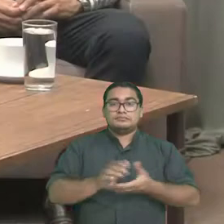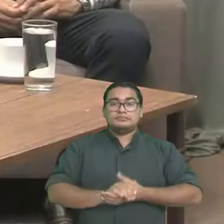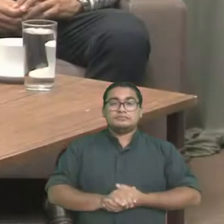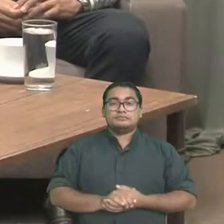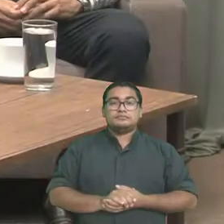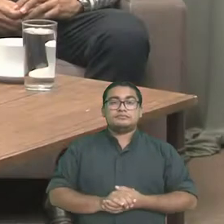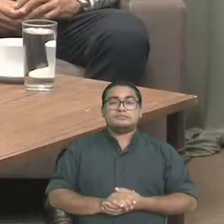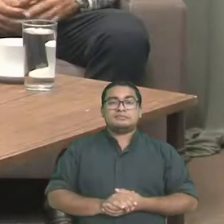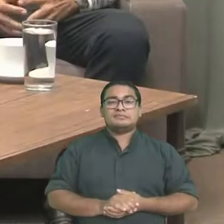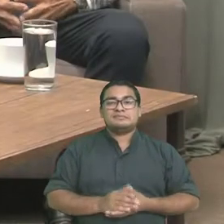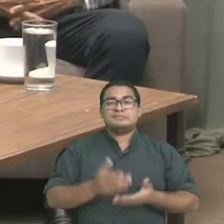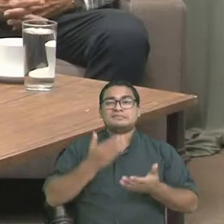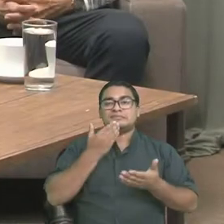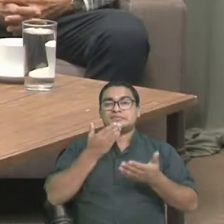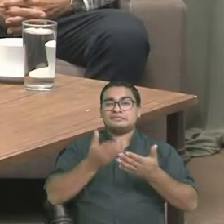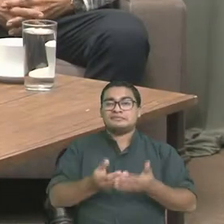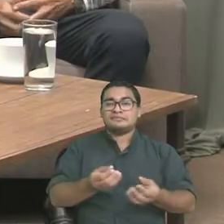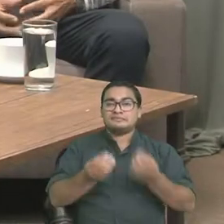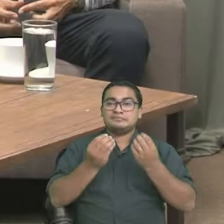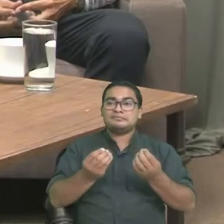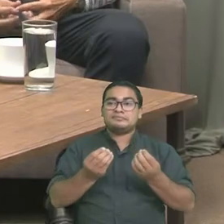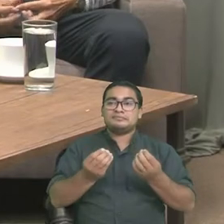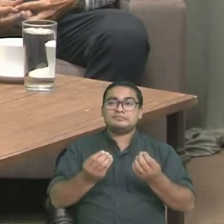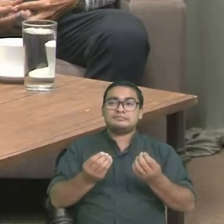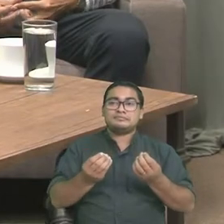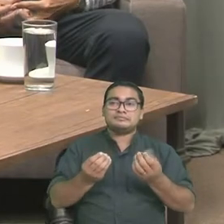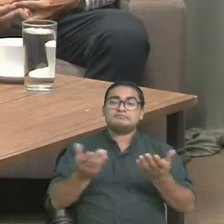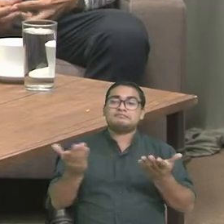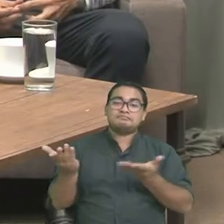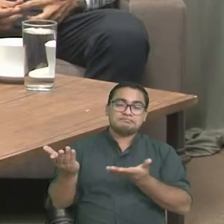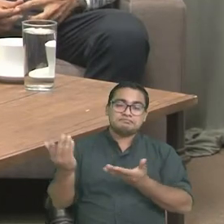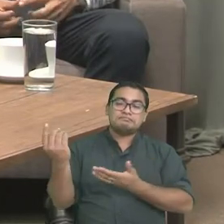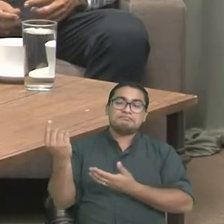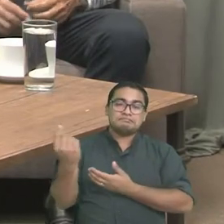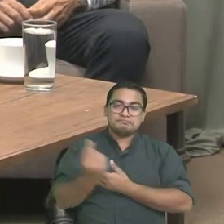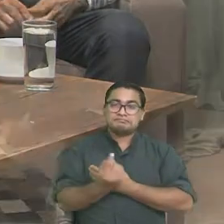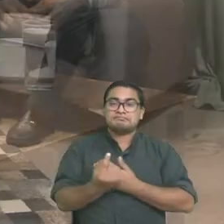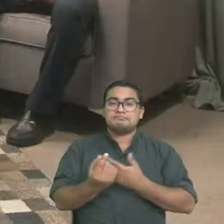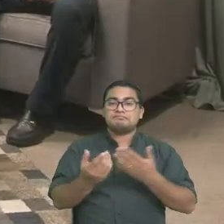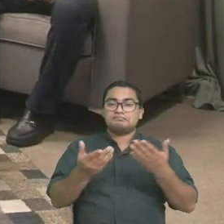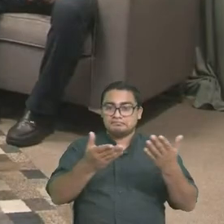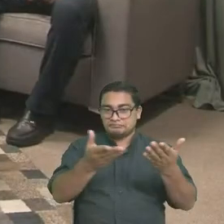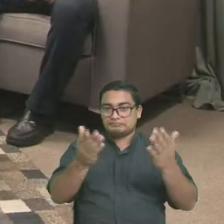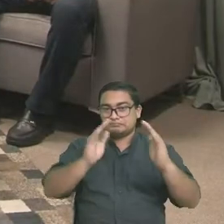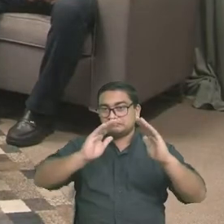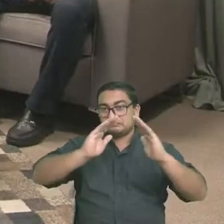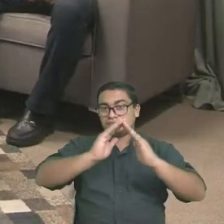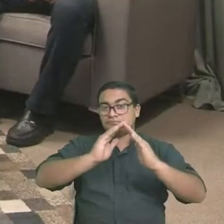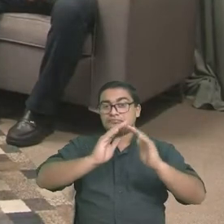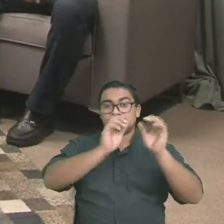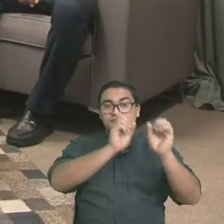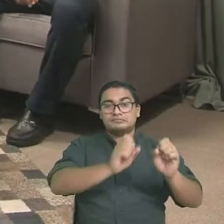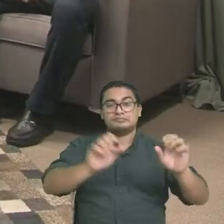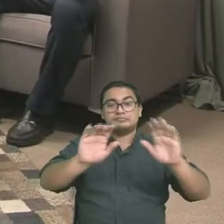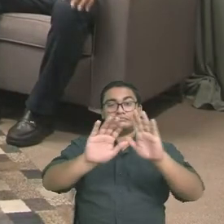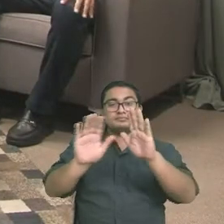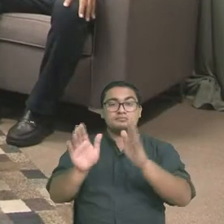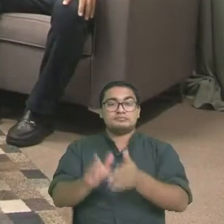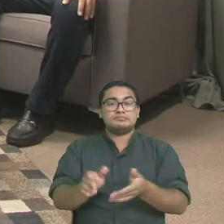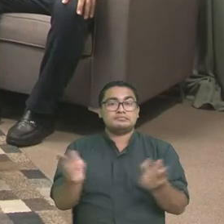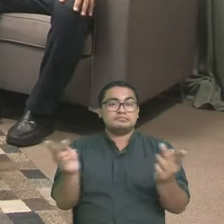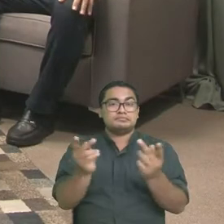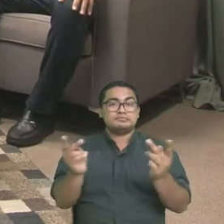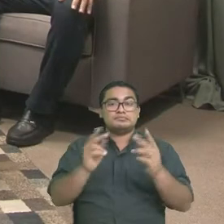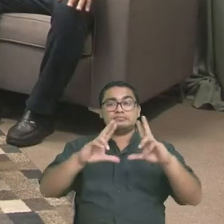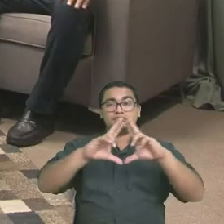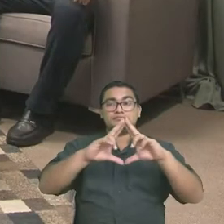Muchas gracias por darnos la oportunidad de nueva cuenta de llegar a los hogares de nuestros hermanos y hermanas nicaragüenses que